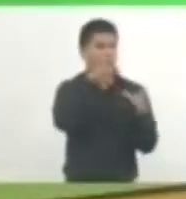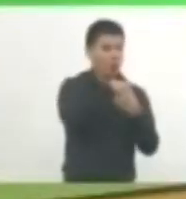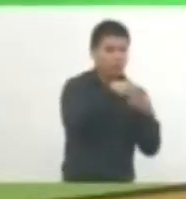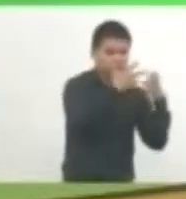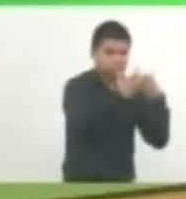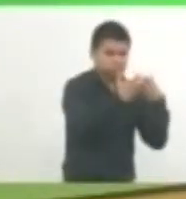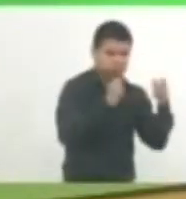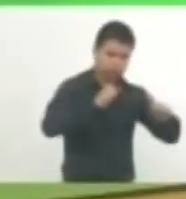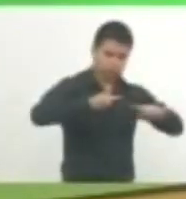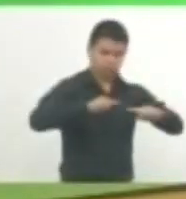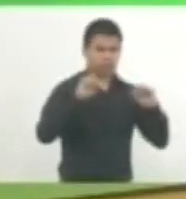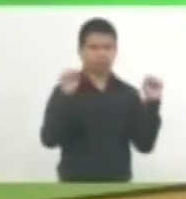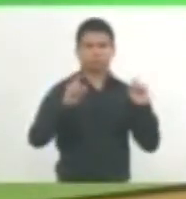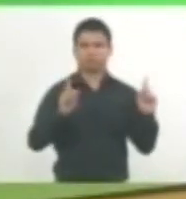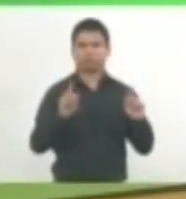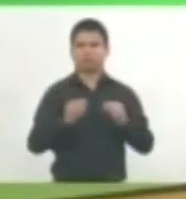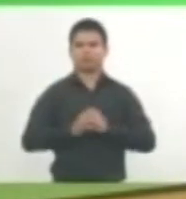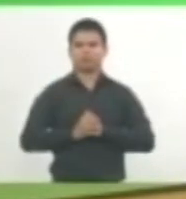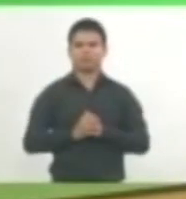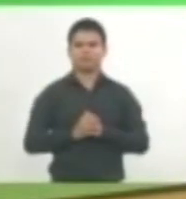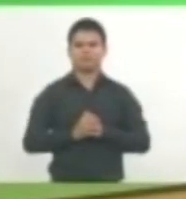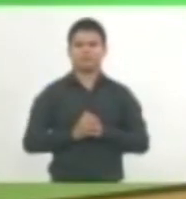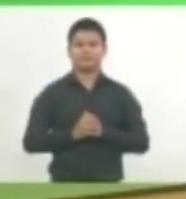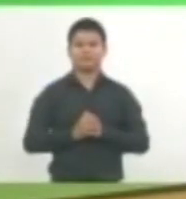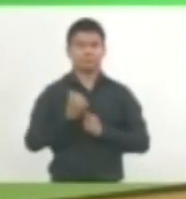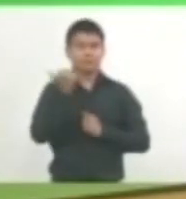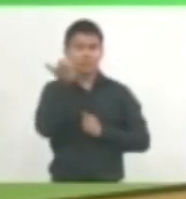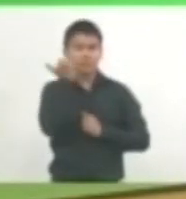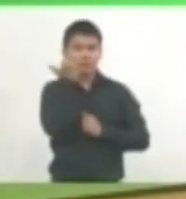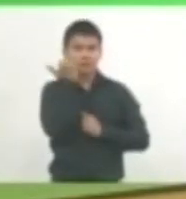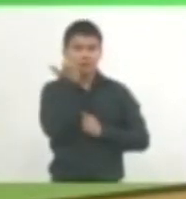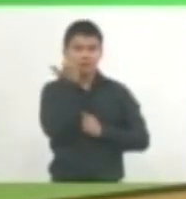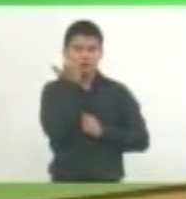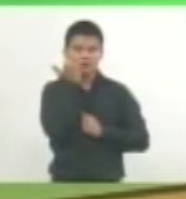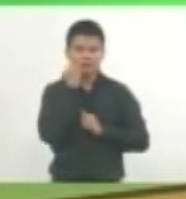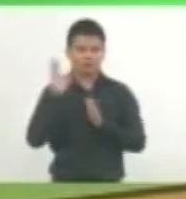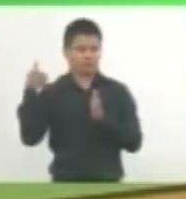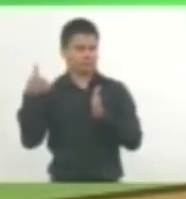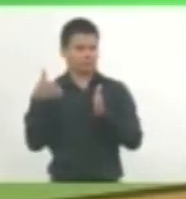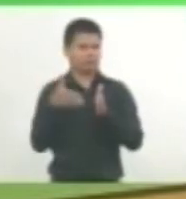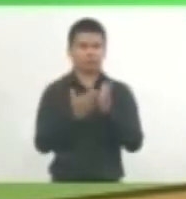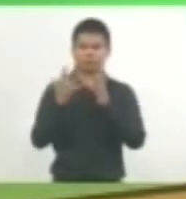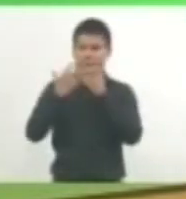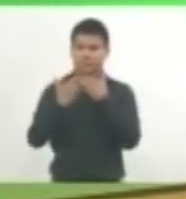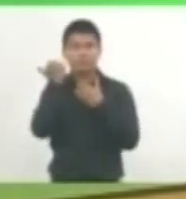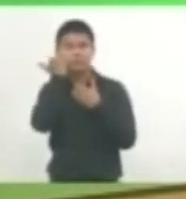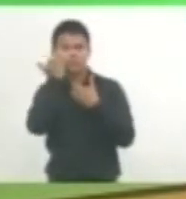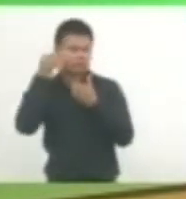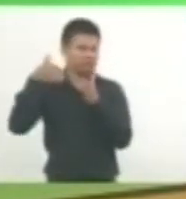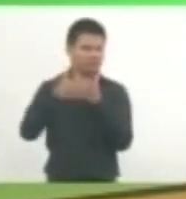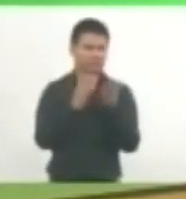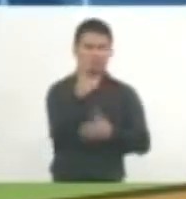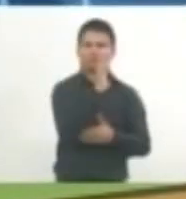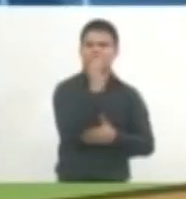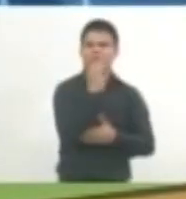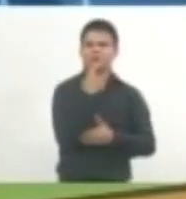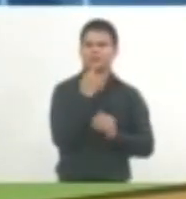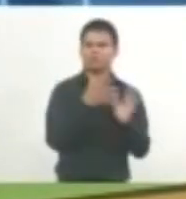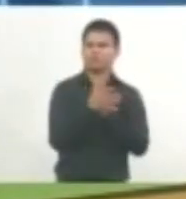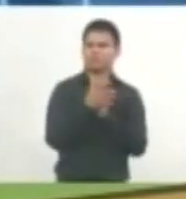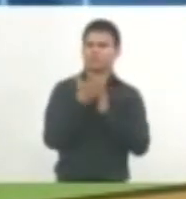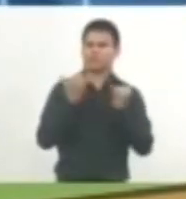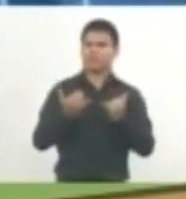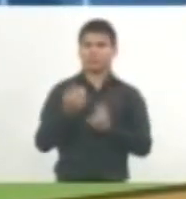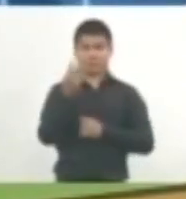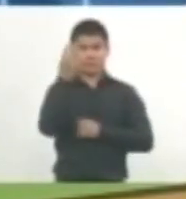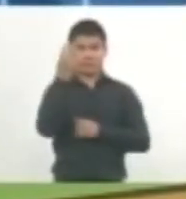Ante el anuncio de la demanda por parte de Gas Natural Fenosa contra el Estado colombiano, expertos destacan que recientemente el Estado ha recibido 3